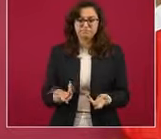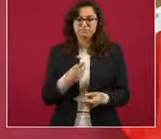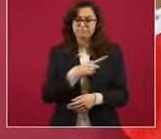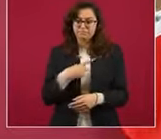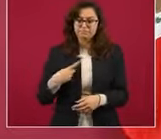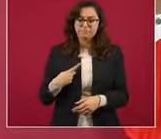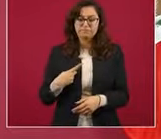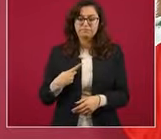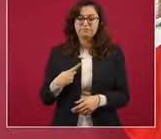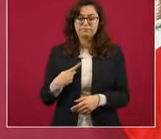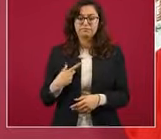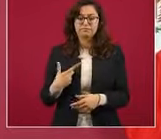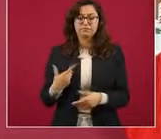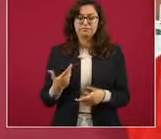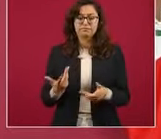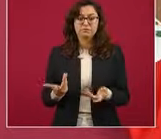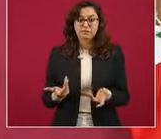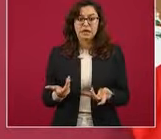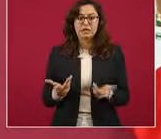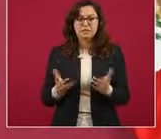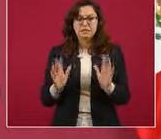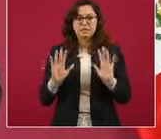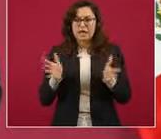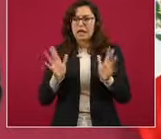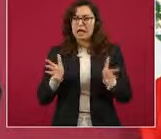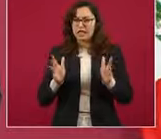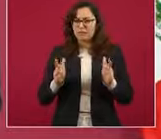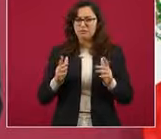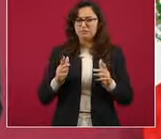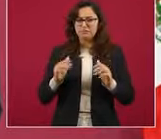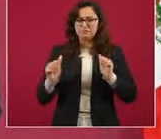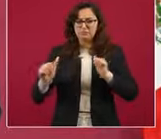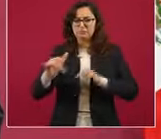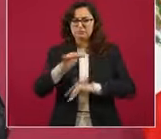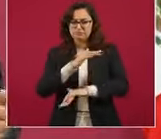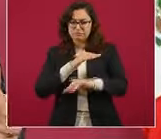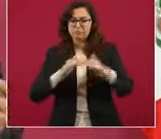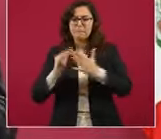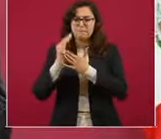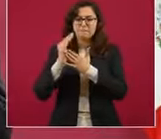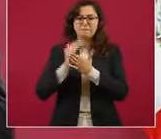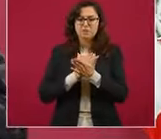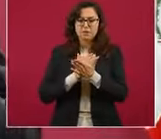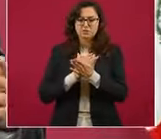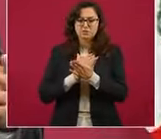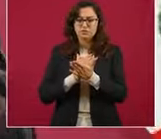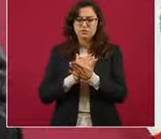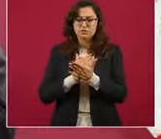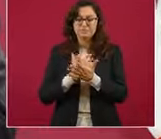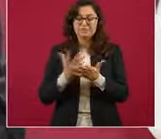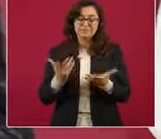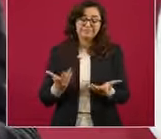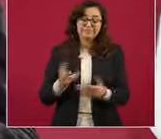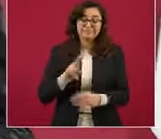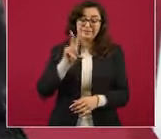Hay menos movilidad en la ciudad, a pesar de que se trata de los